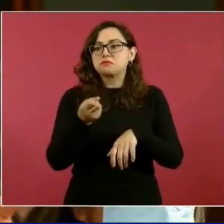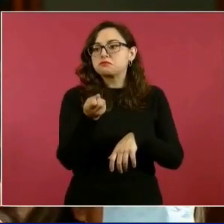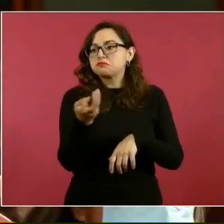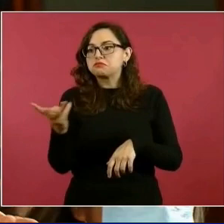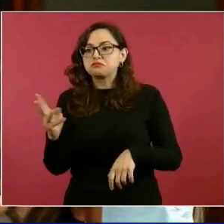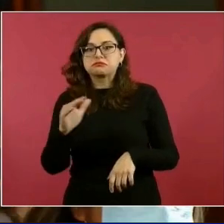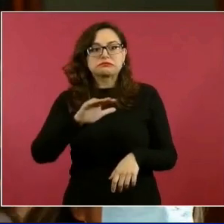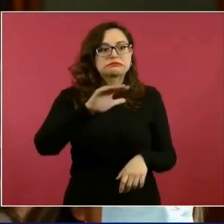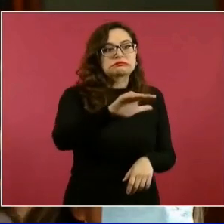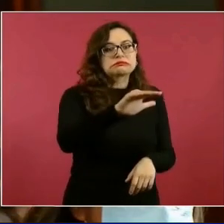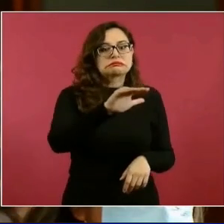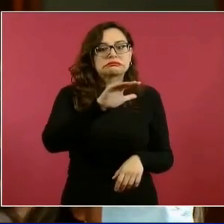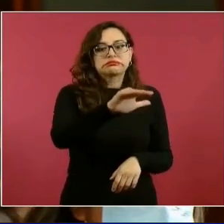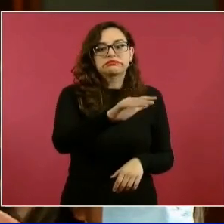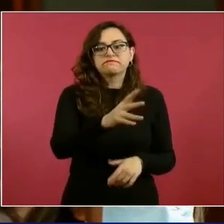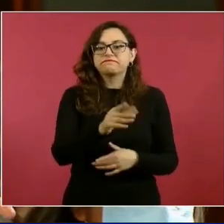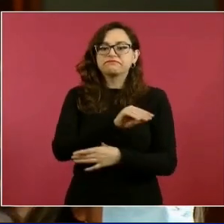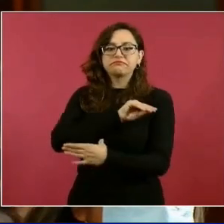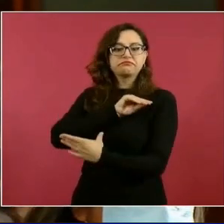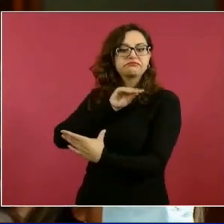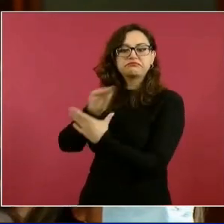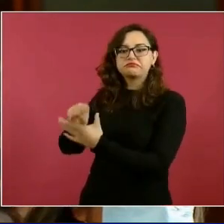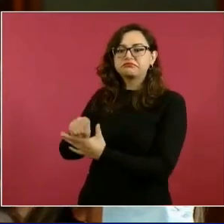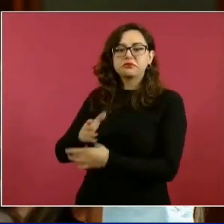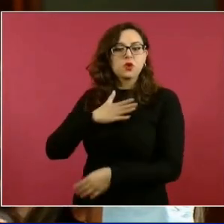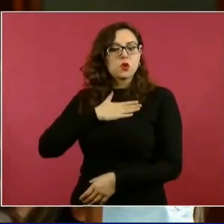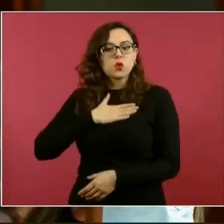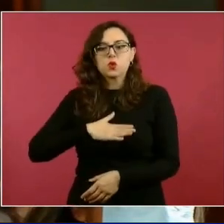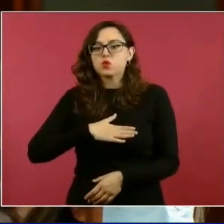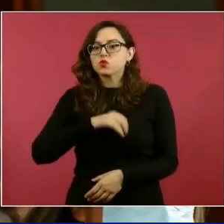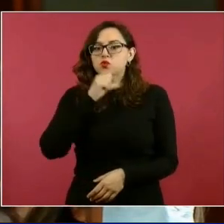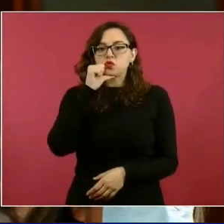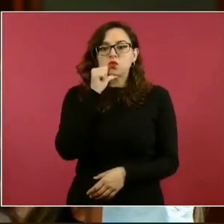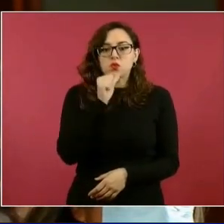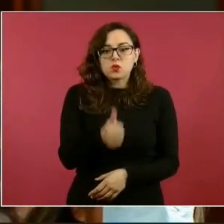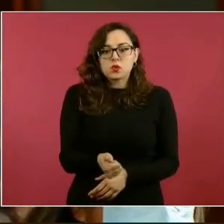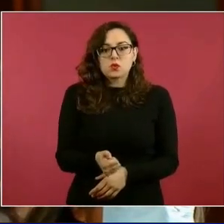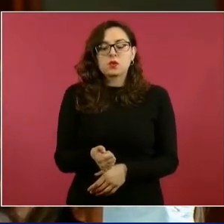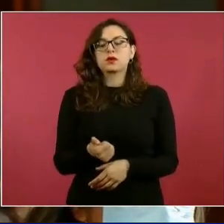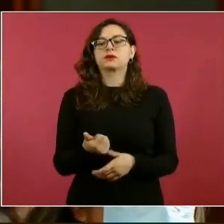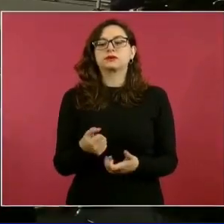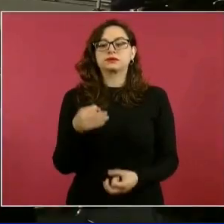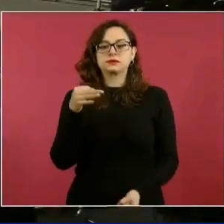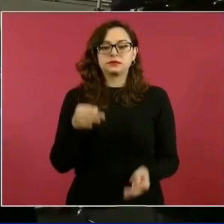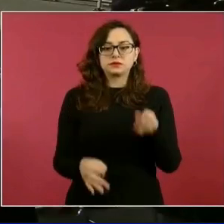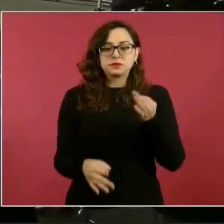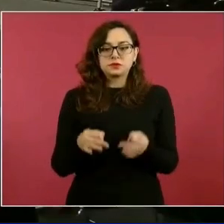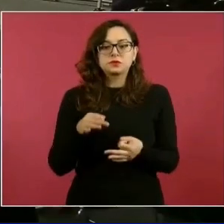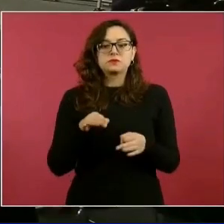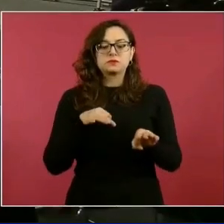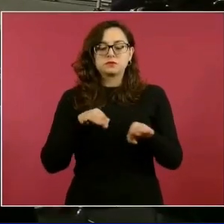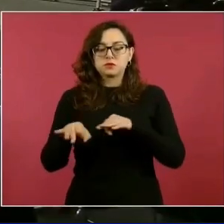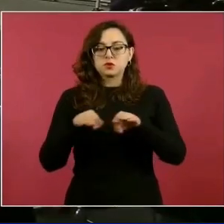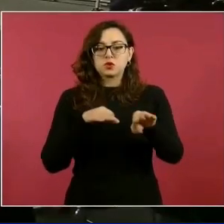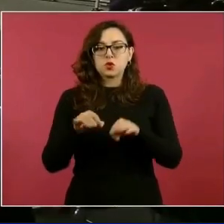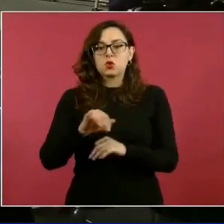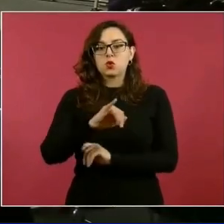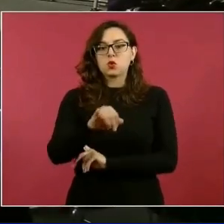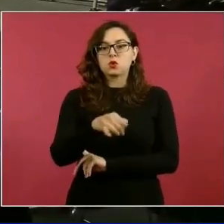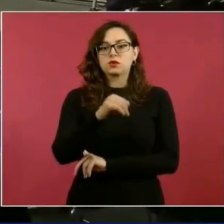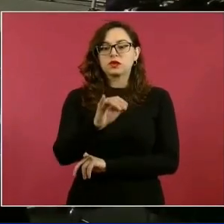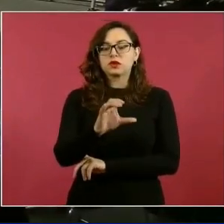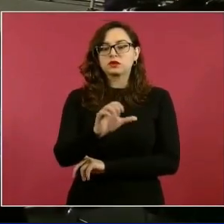hacen justicia que en los tribunales laborales, en las juntas de